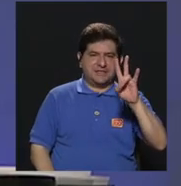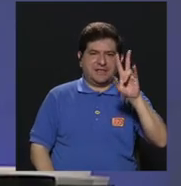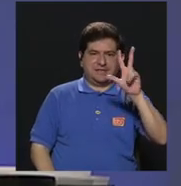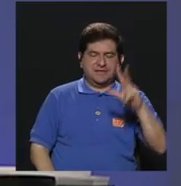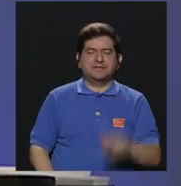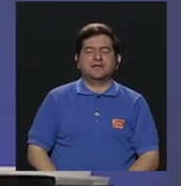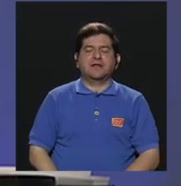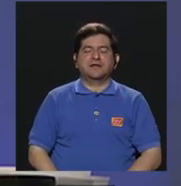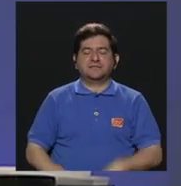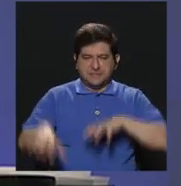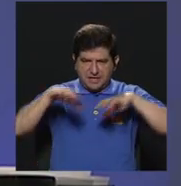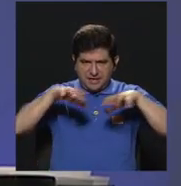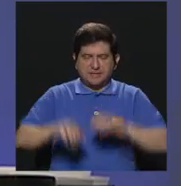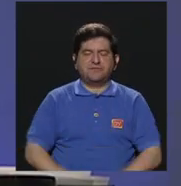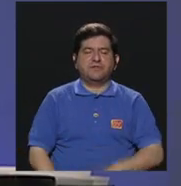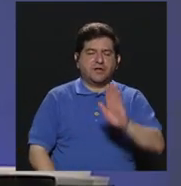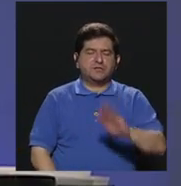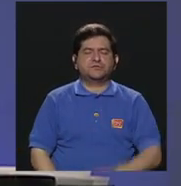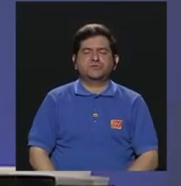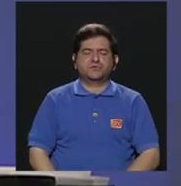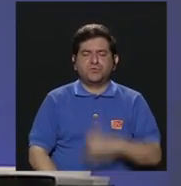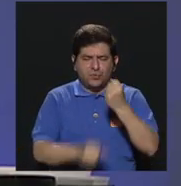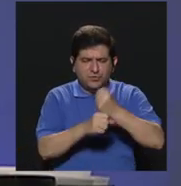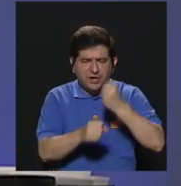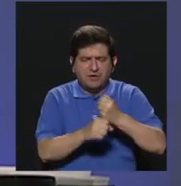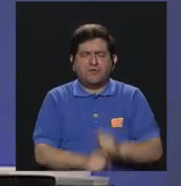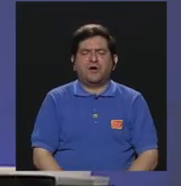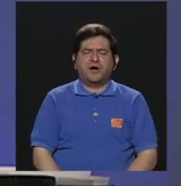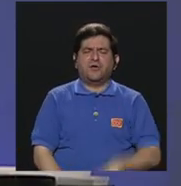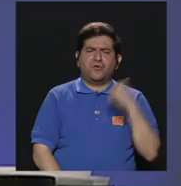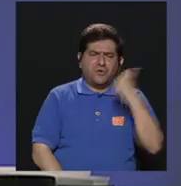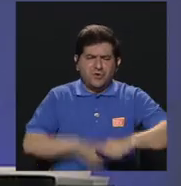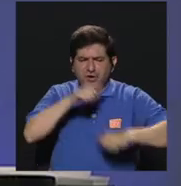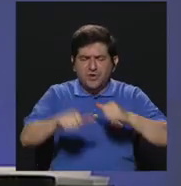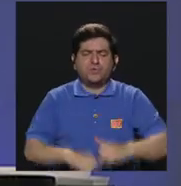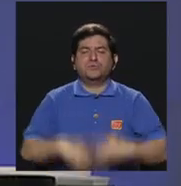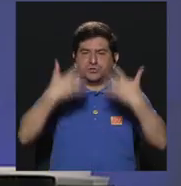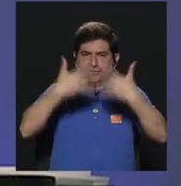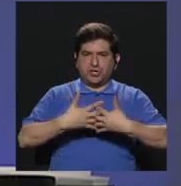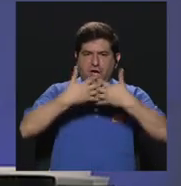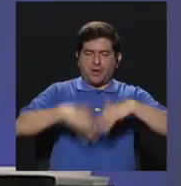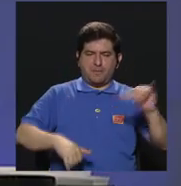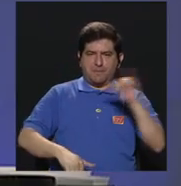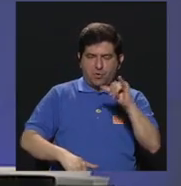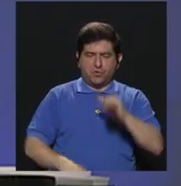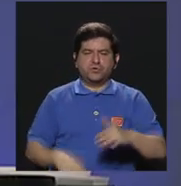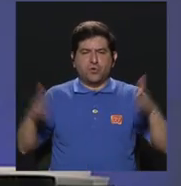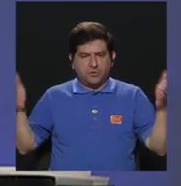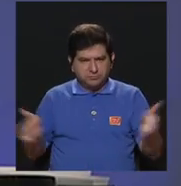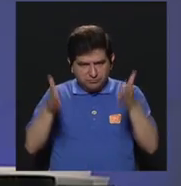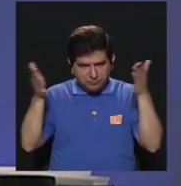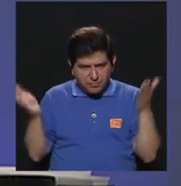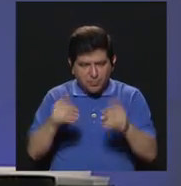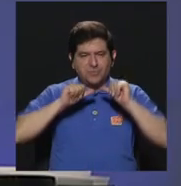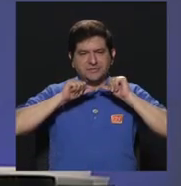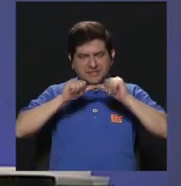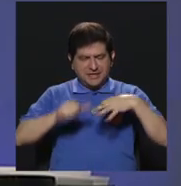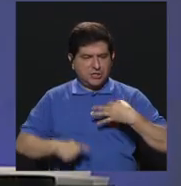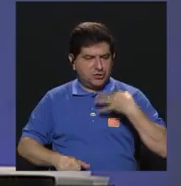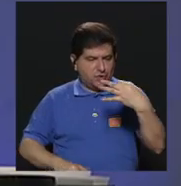1973. Su dedicación y compromiso y esfuerzo es el motor que día a día nos impulsa a